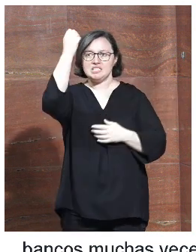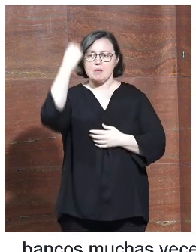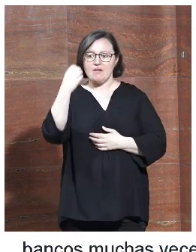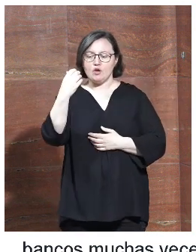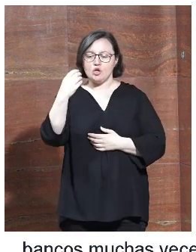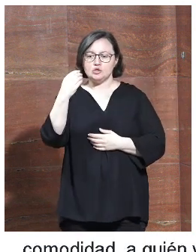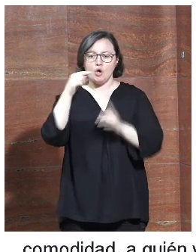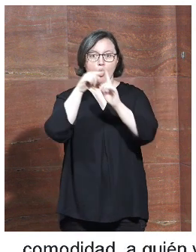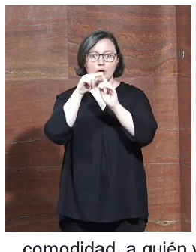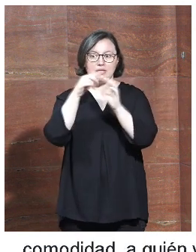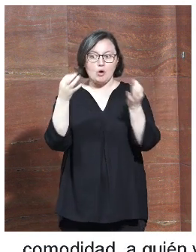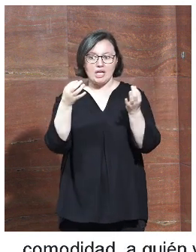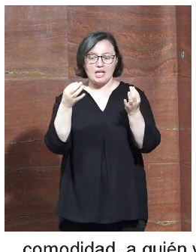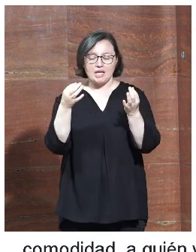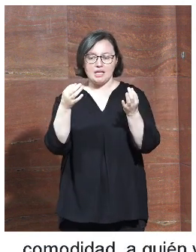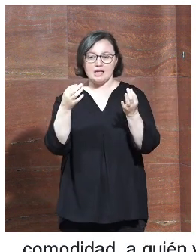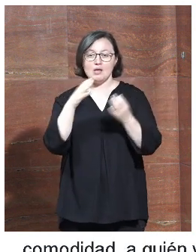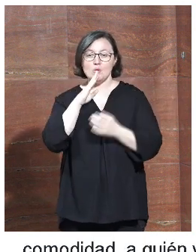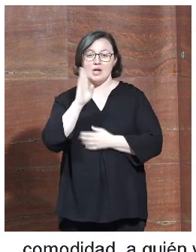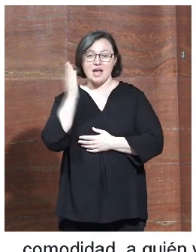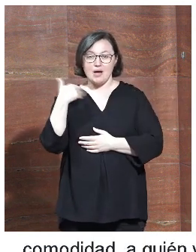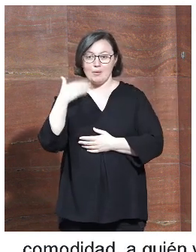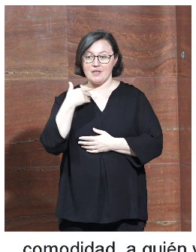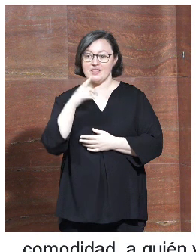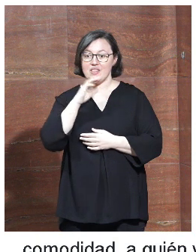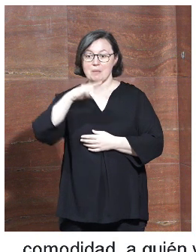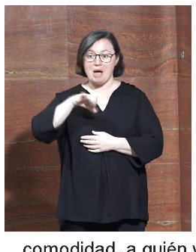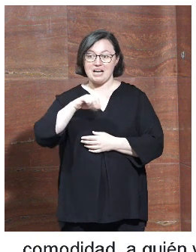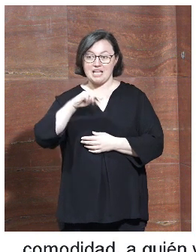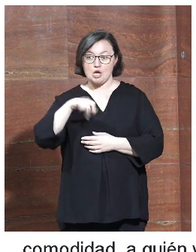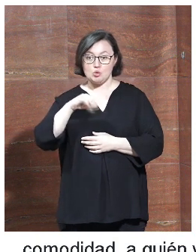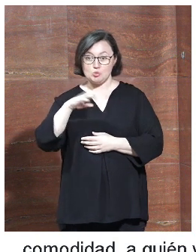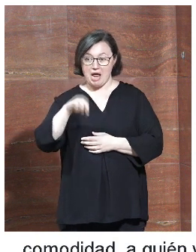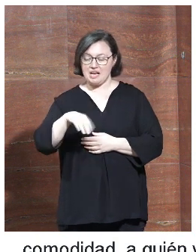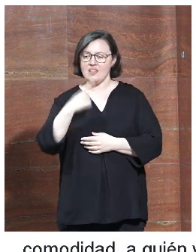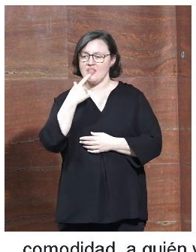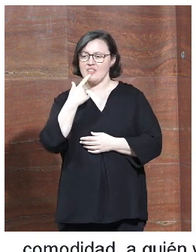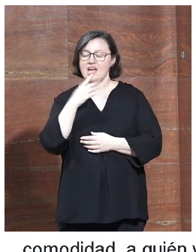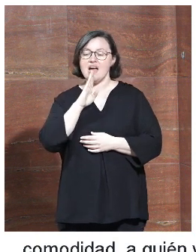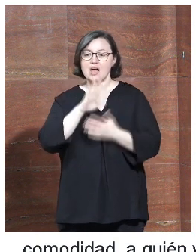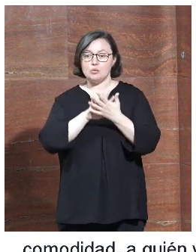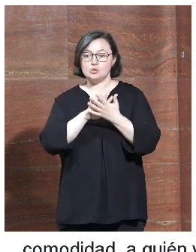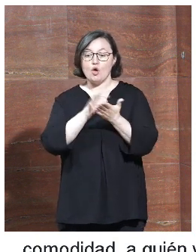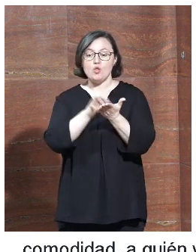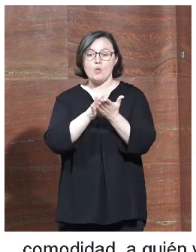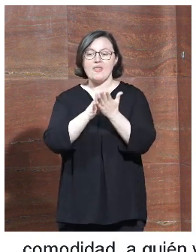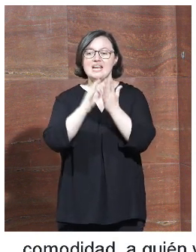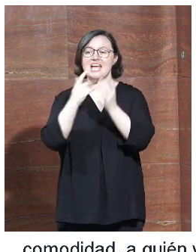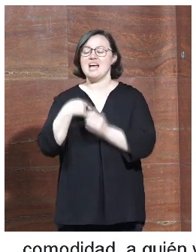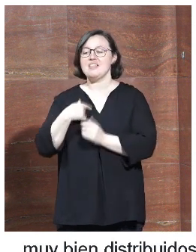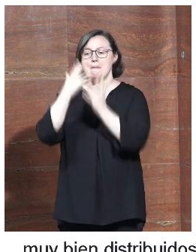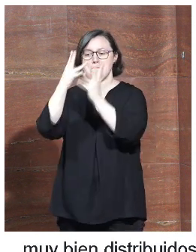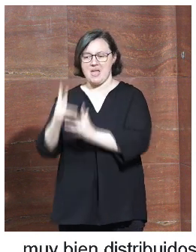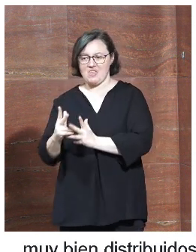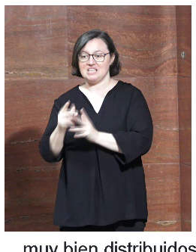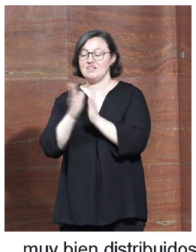están pensados para eso que dice Martha Nussbaum, que es la ciudadanía media, el hombre